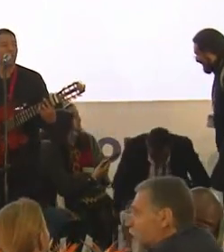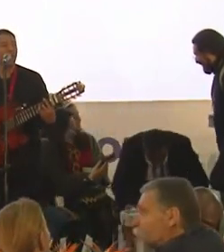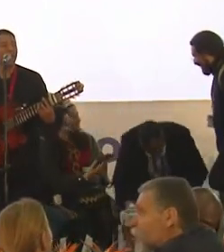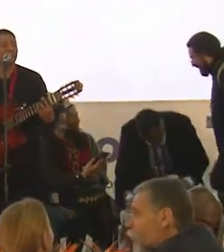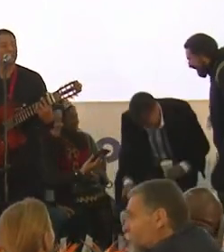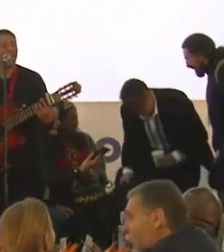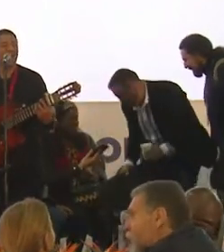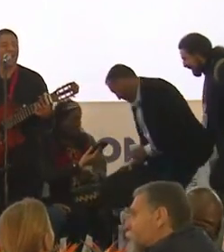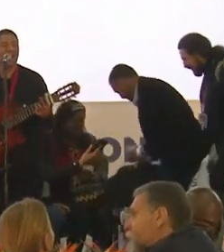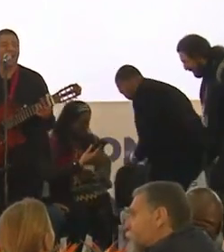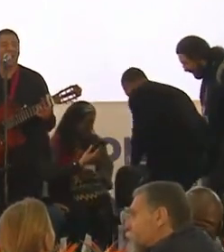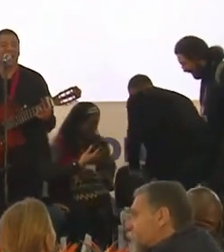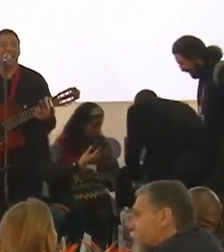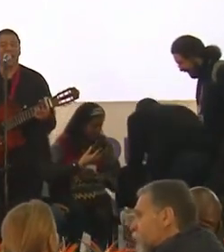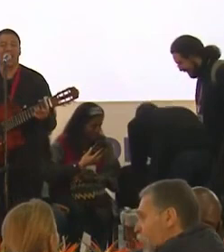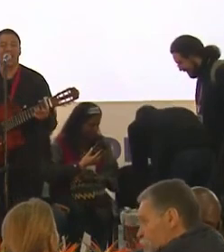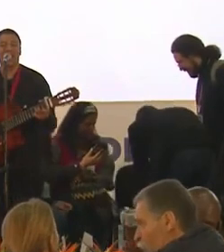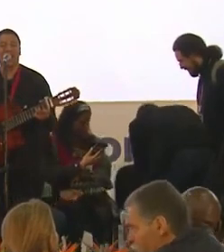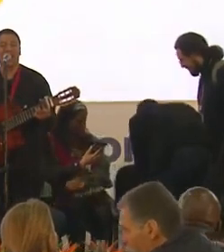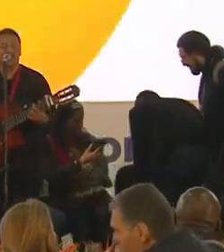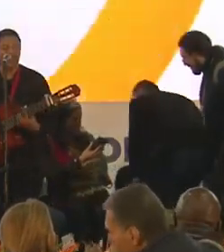no pasará,